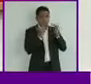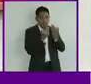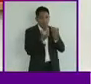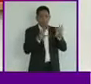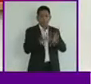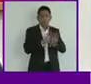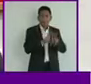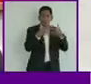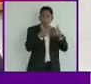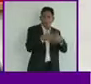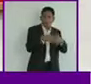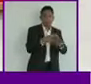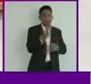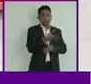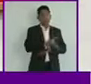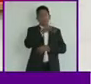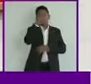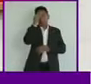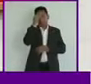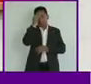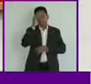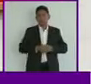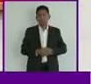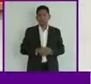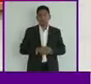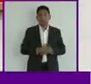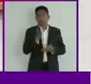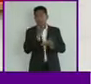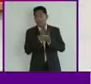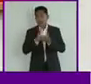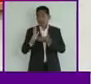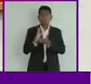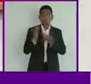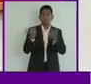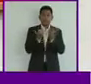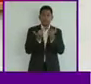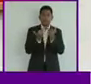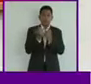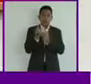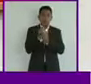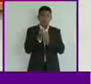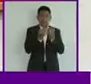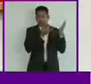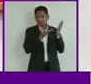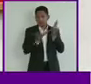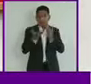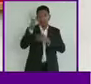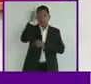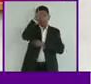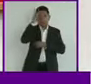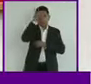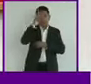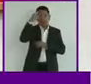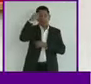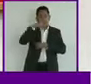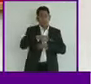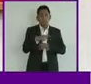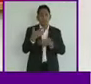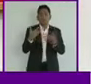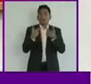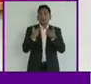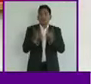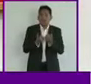los alumnos a un experto en psicología para poder expresar cómo se sienten, qué sienten y por qué lo sienten. Esto se me hace importante para